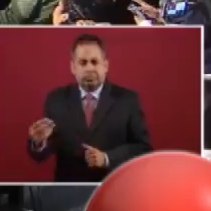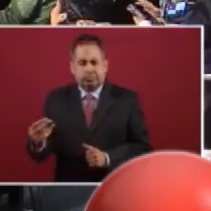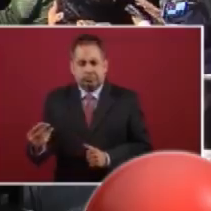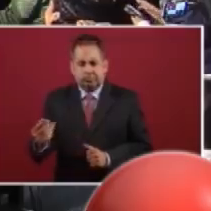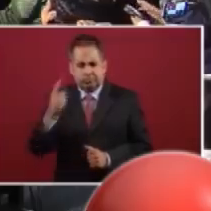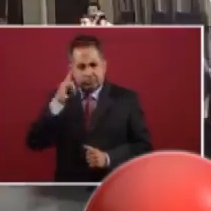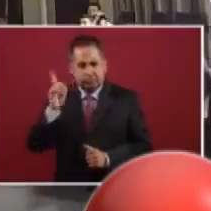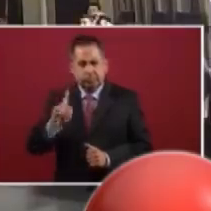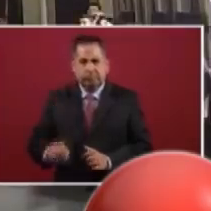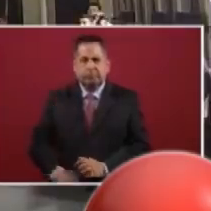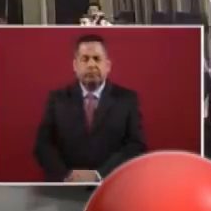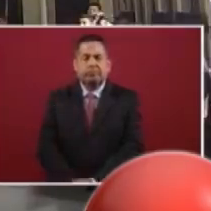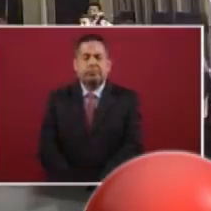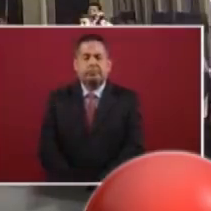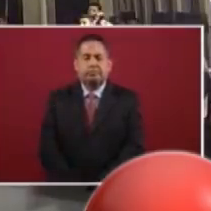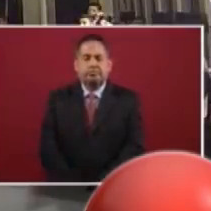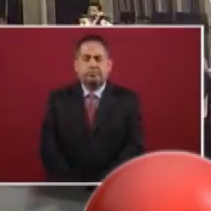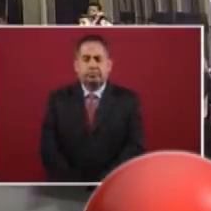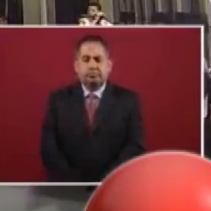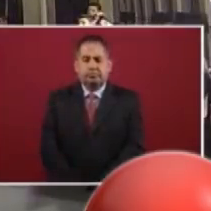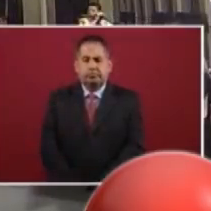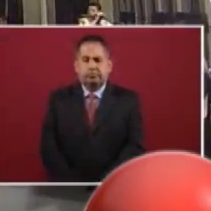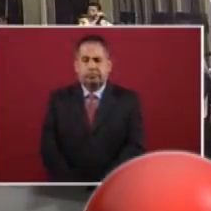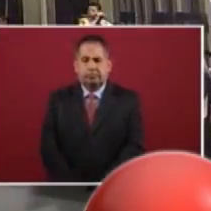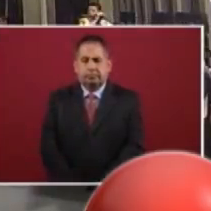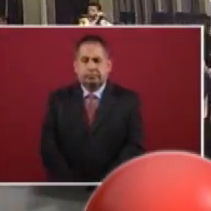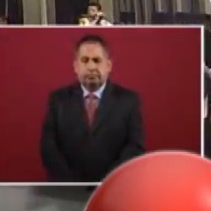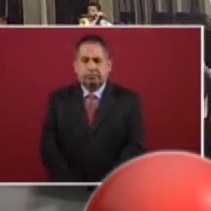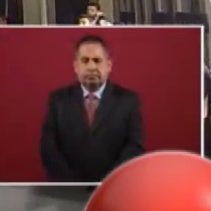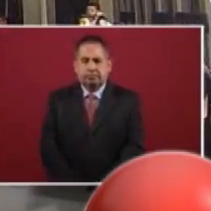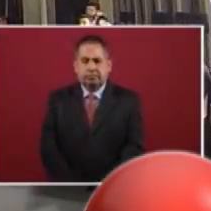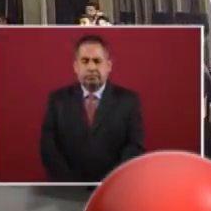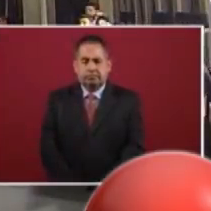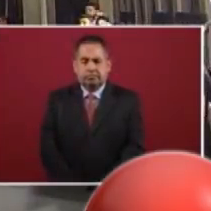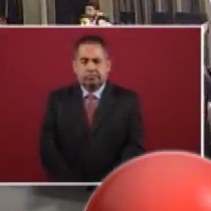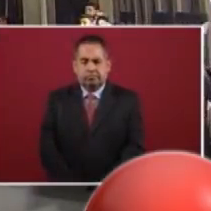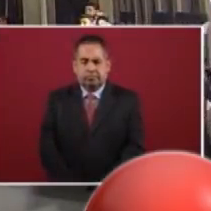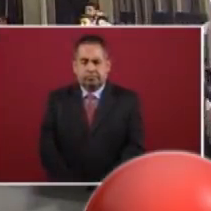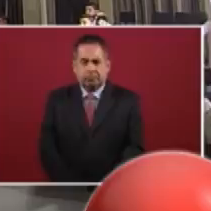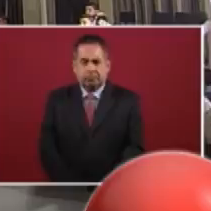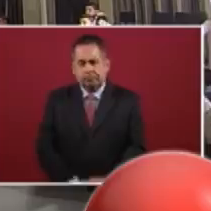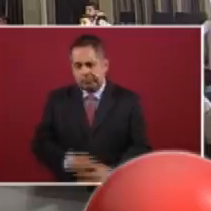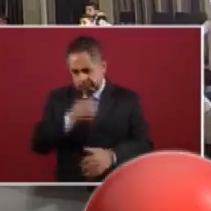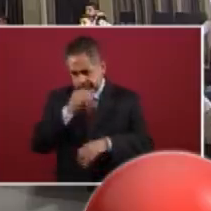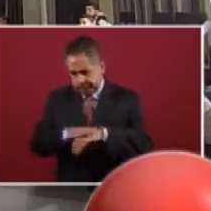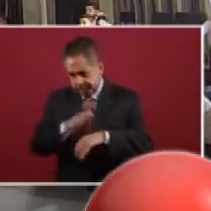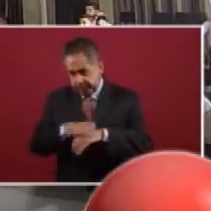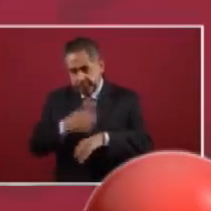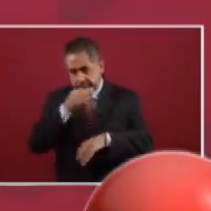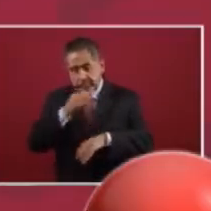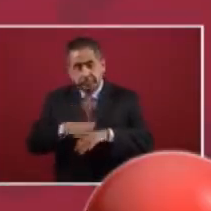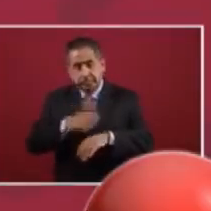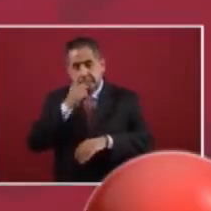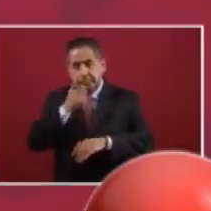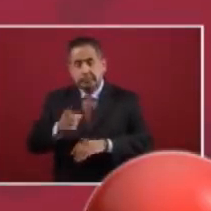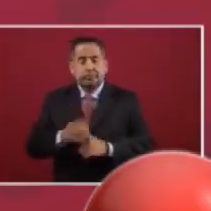que no se dañe el patrimonio histórico en materia de contención? Adelanto, decir